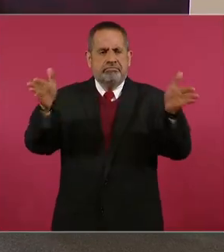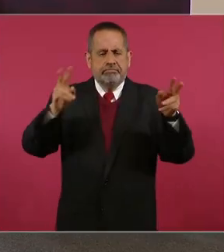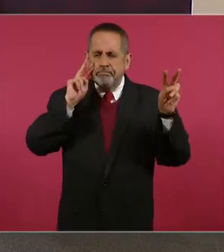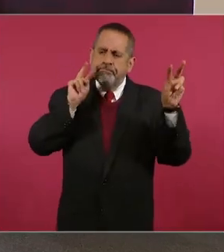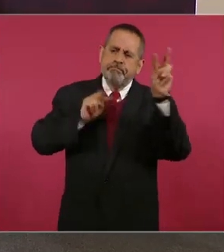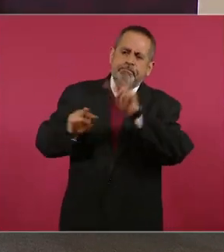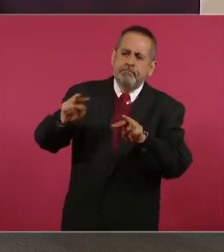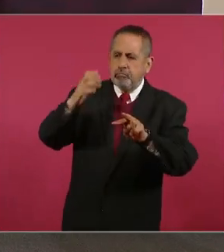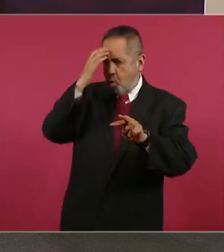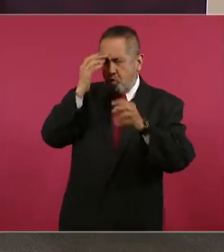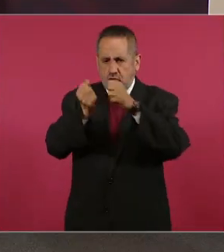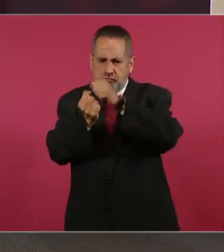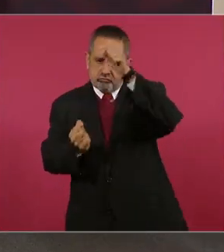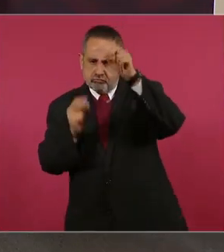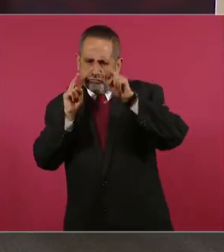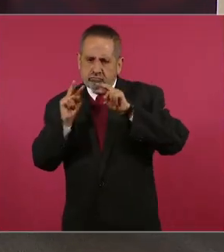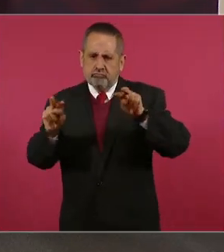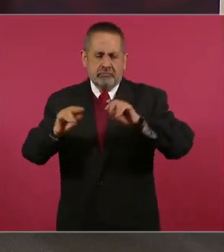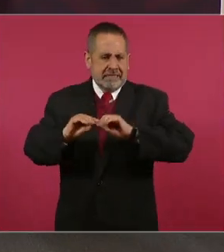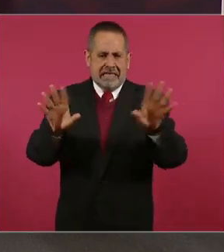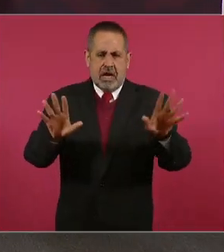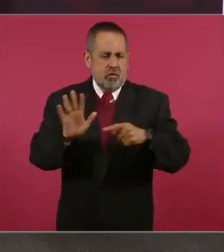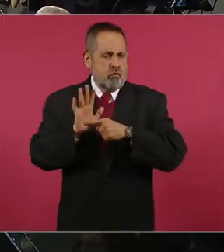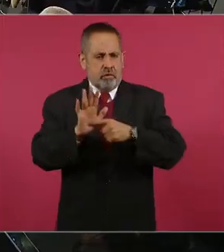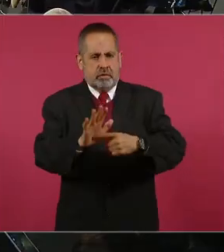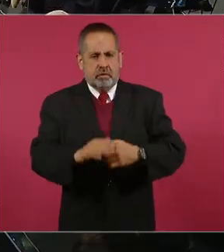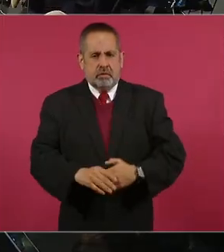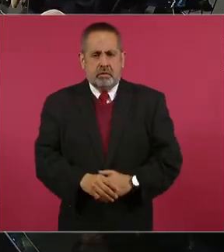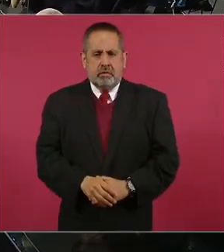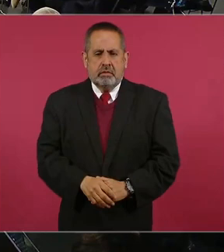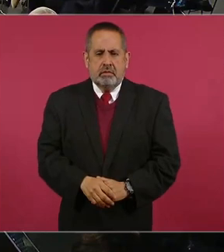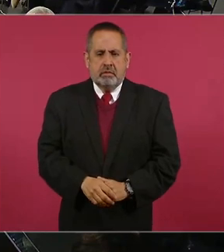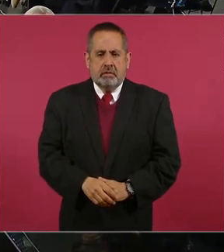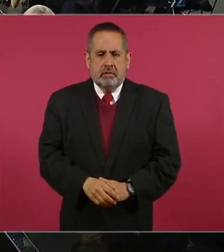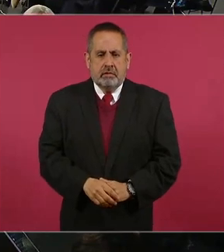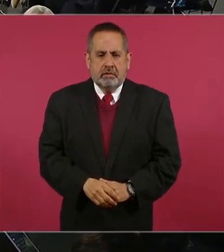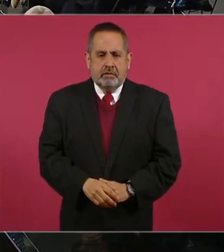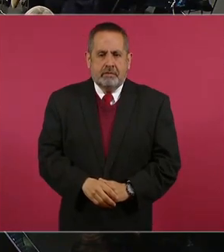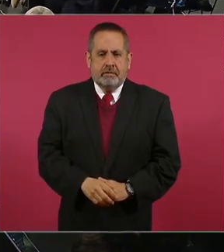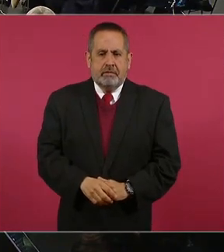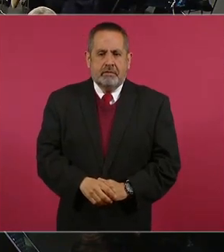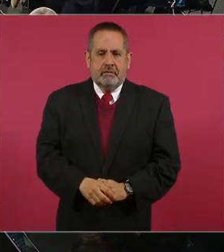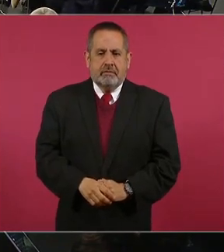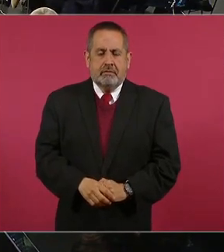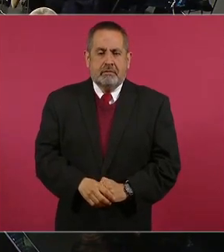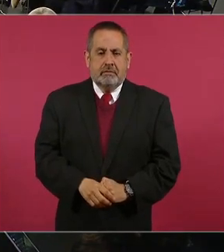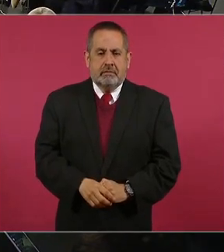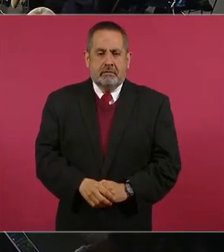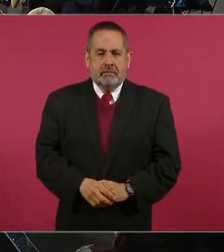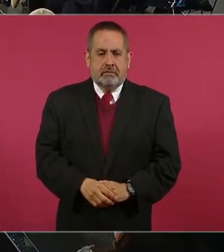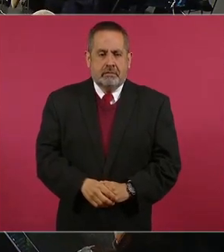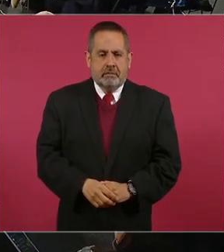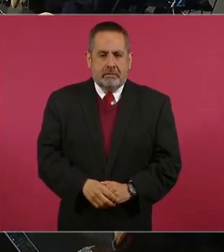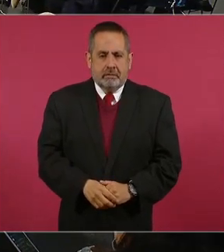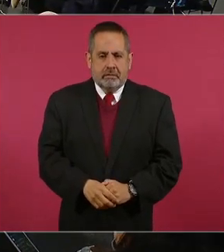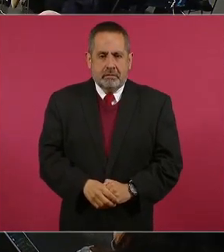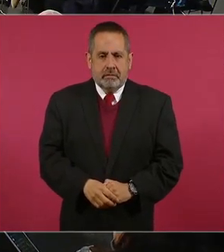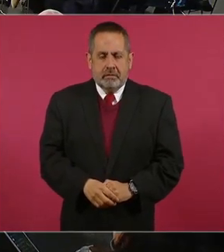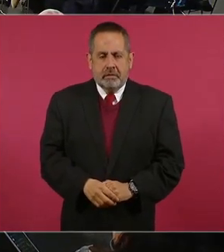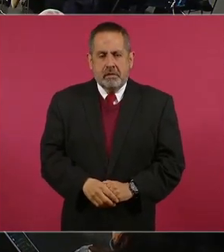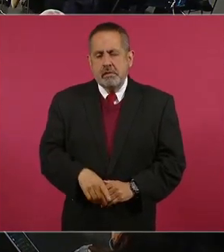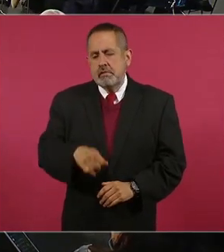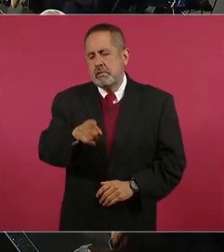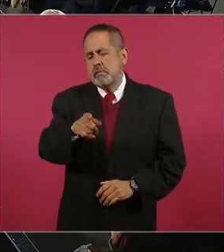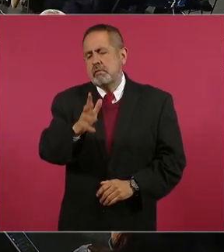más pública. Me refería a la precisión formal, o sea, en blanco y negro, pues. Ah, por la cosa de.